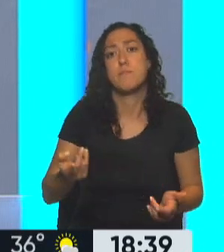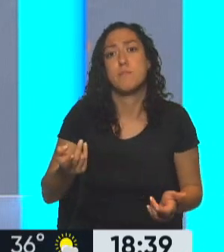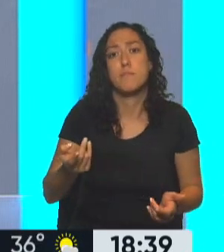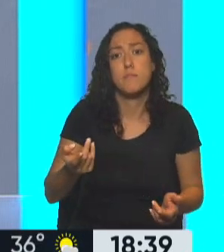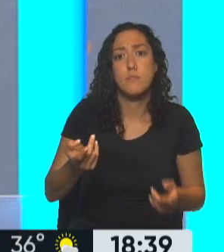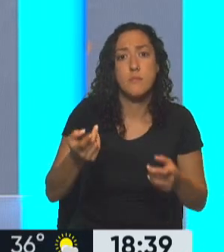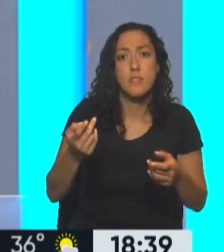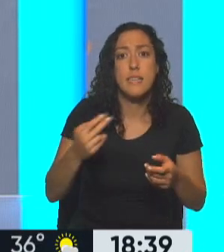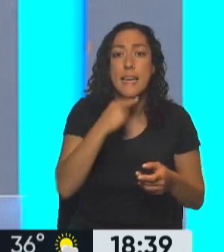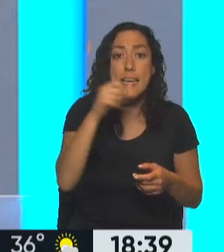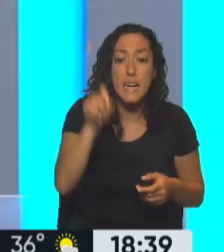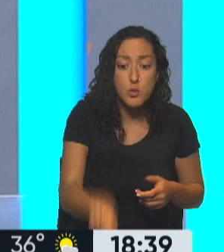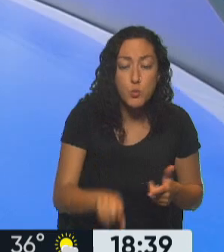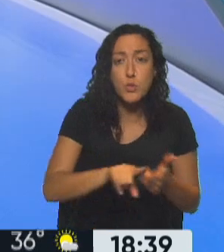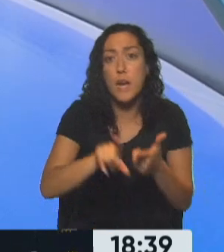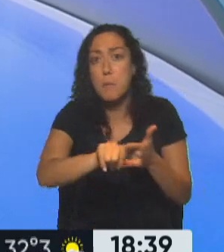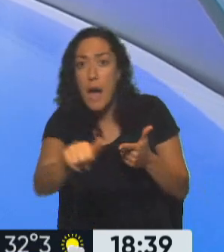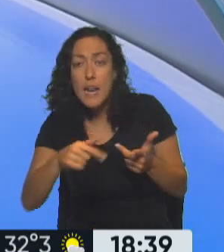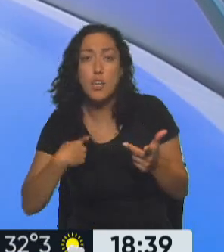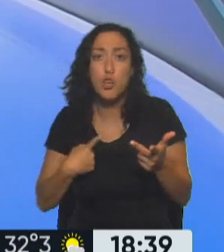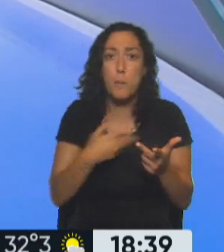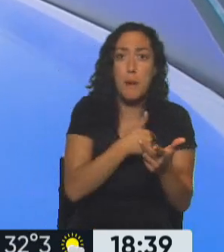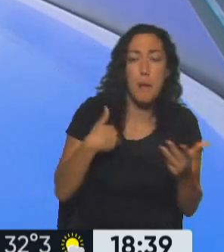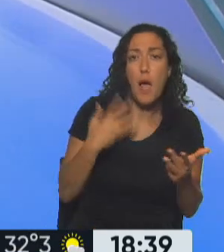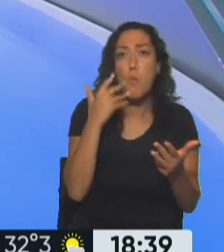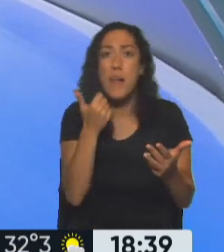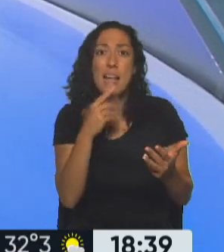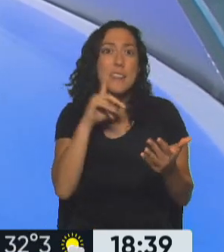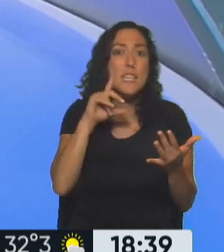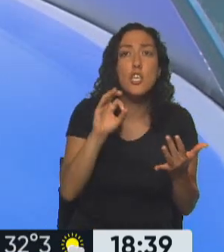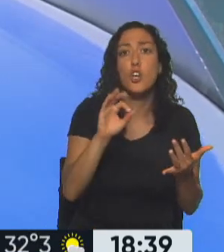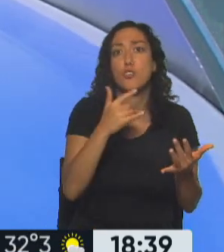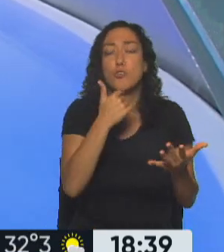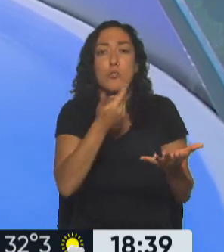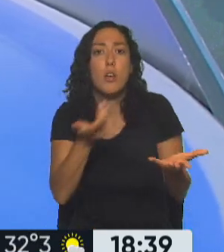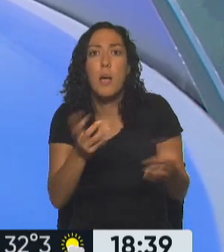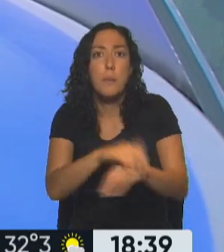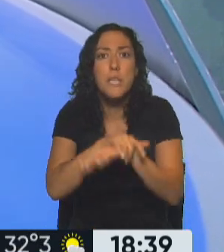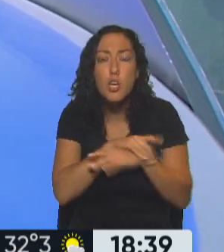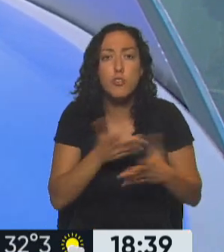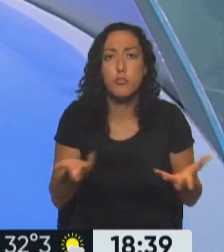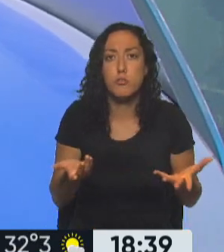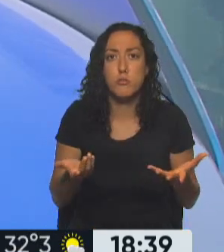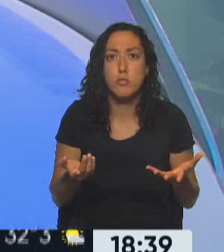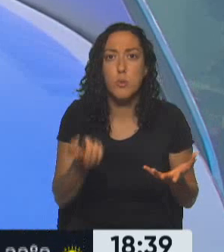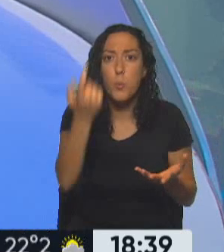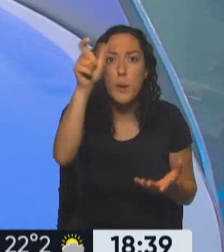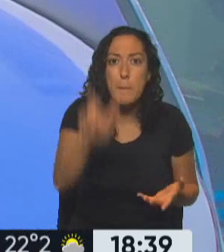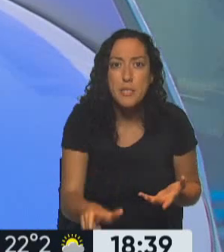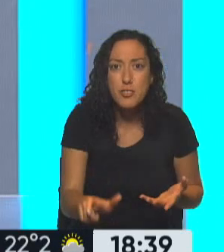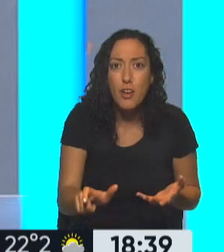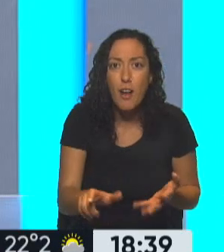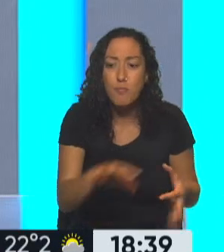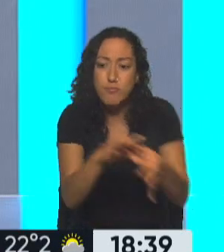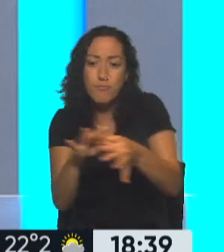estaban su hija, su hermana, yo, su mamá, su abuela, sus tías, sus amigos. Sí, claro. Digo, quiero decir, hay un montón de gente